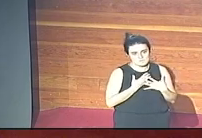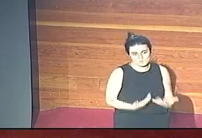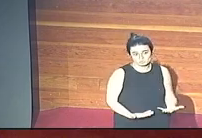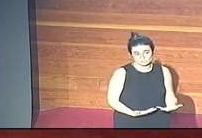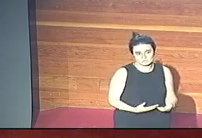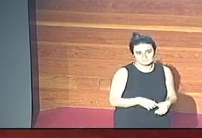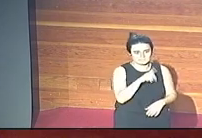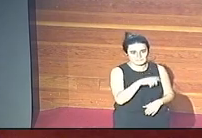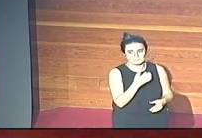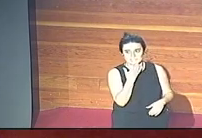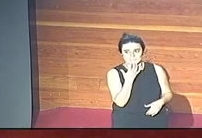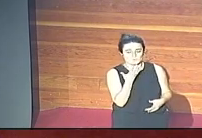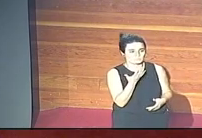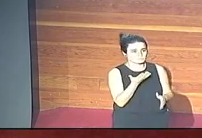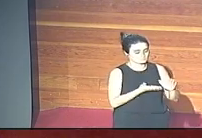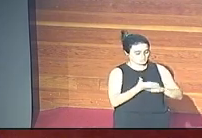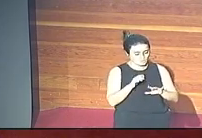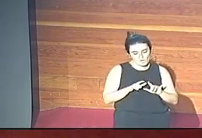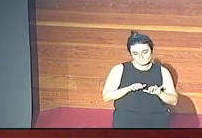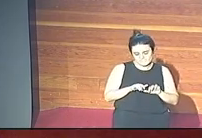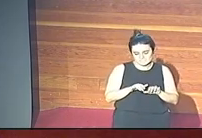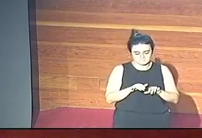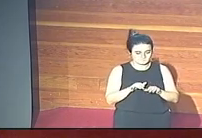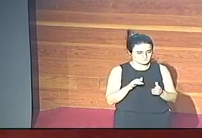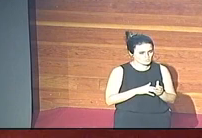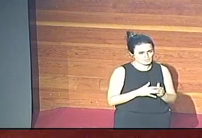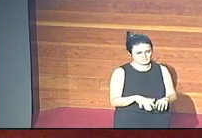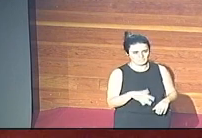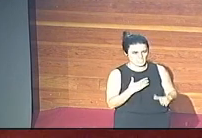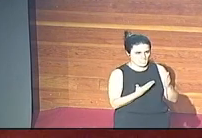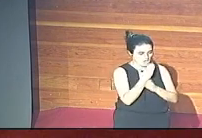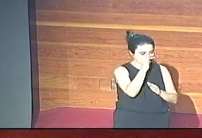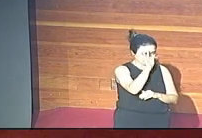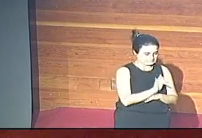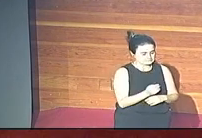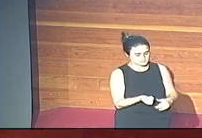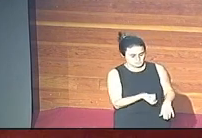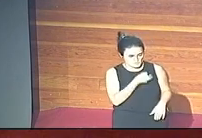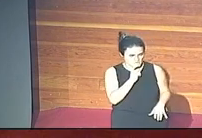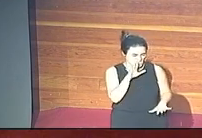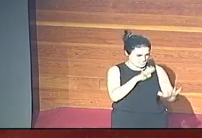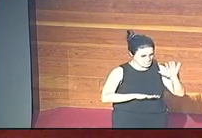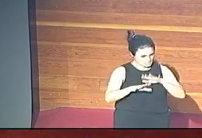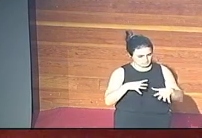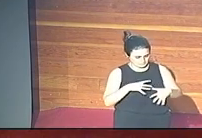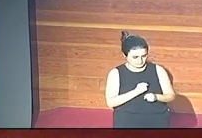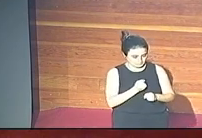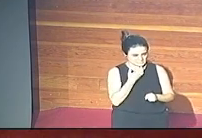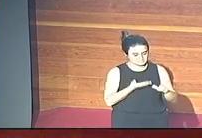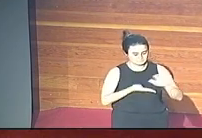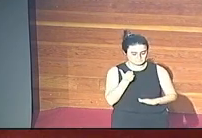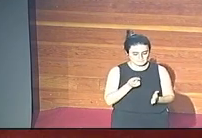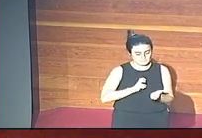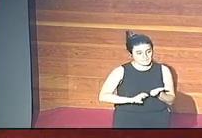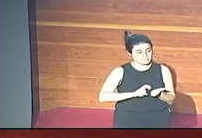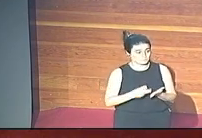cuando a lo mejor salimos de la oficina y hemos tenido un día un poquito complicado pues si nos damos un paseo de